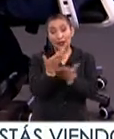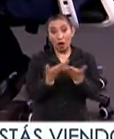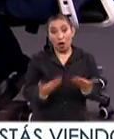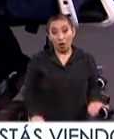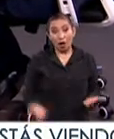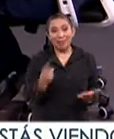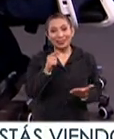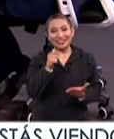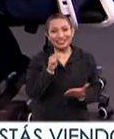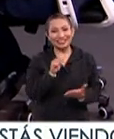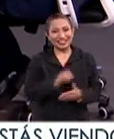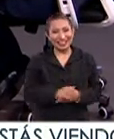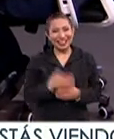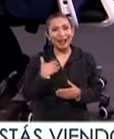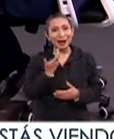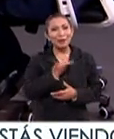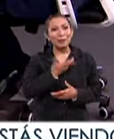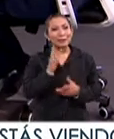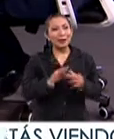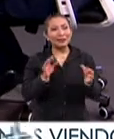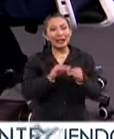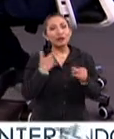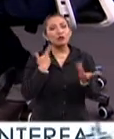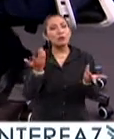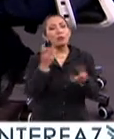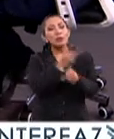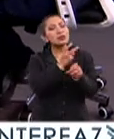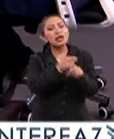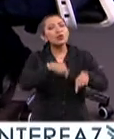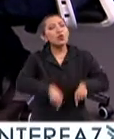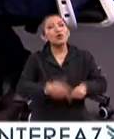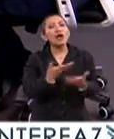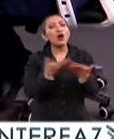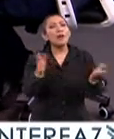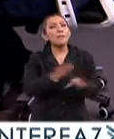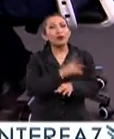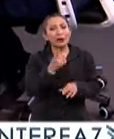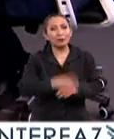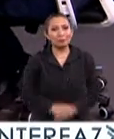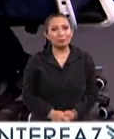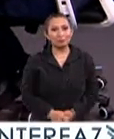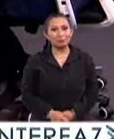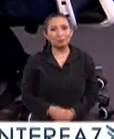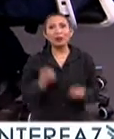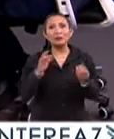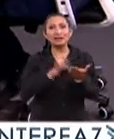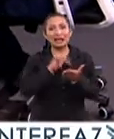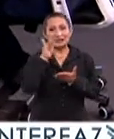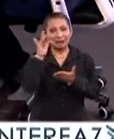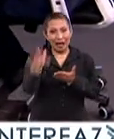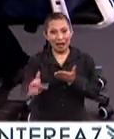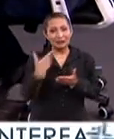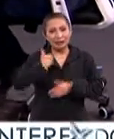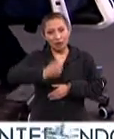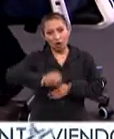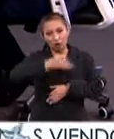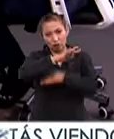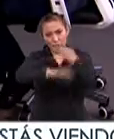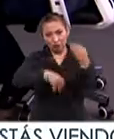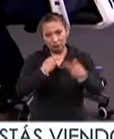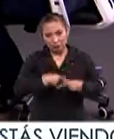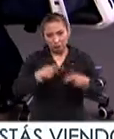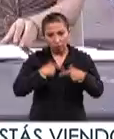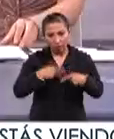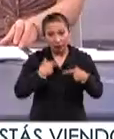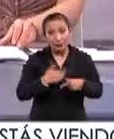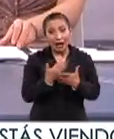ocasión. Trixia, bienvenida. Cuéntanos un poco por qué nos traes a estos invitados el día de hoy. Así es, Anita. Pues bueno, muchas gracias y saludos a todo nuestro